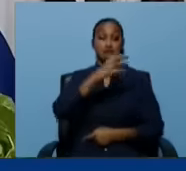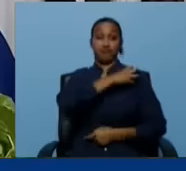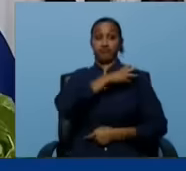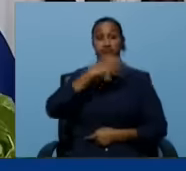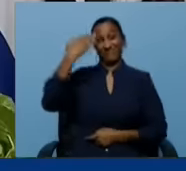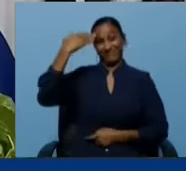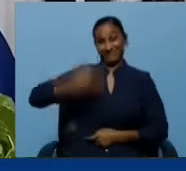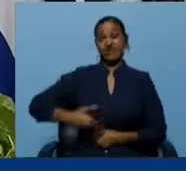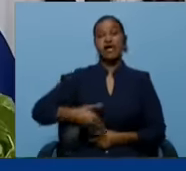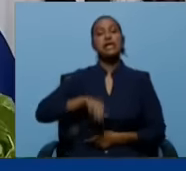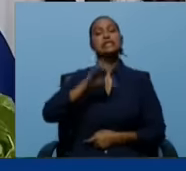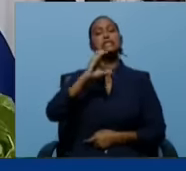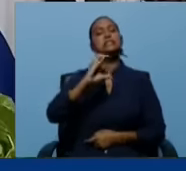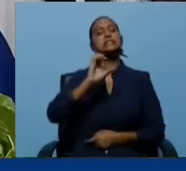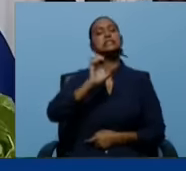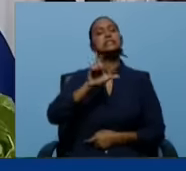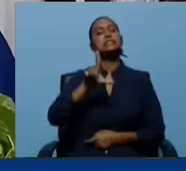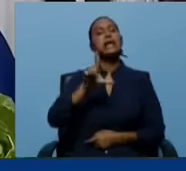Zeledón,